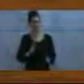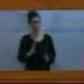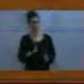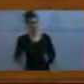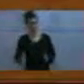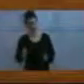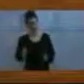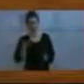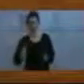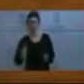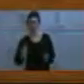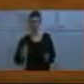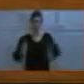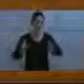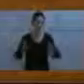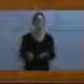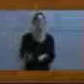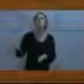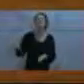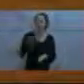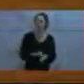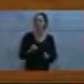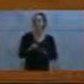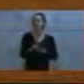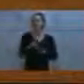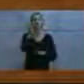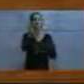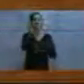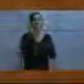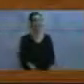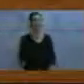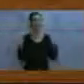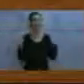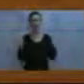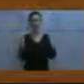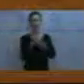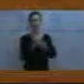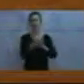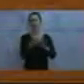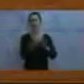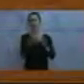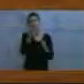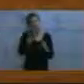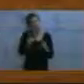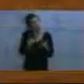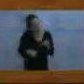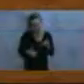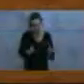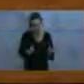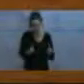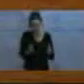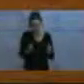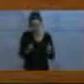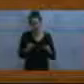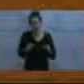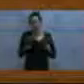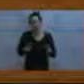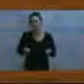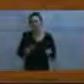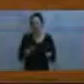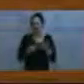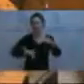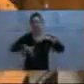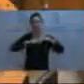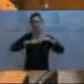tanto y además, la consejera de Hacienda habló, si no me equivoco, de un techo de gasto